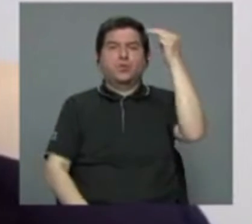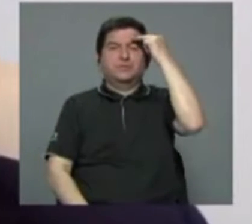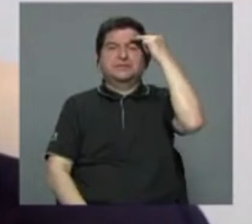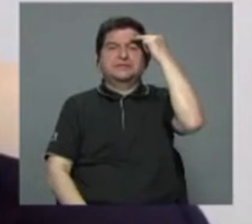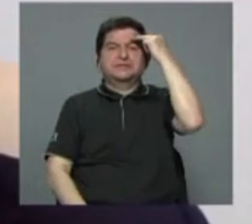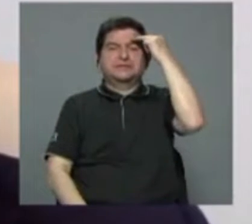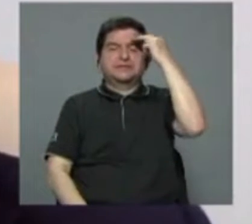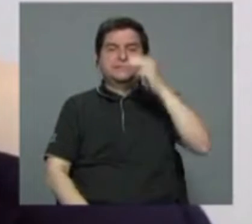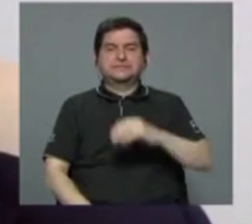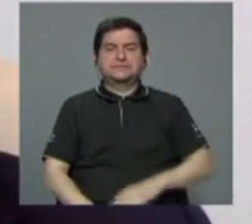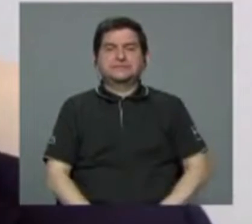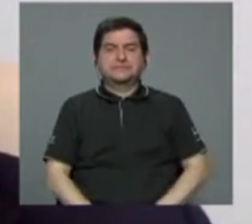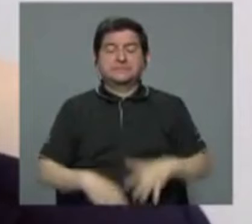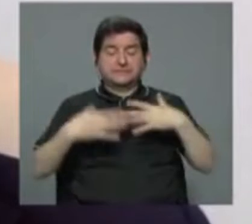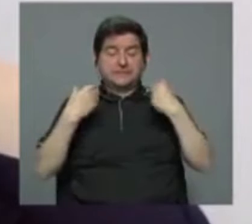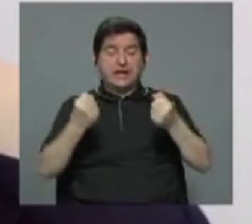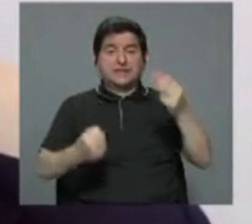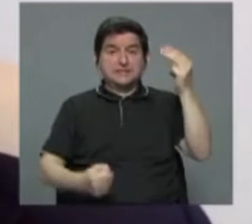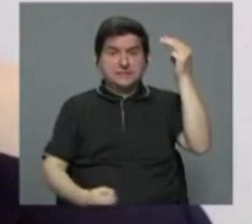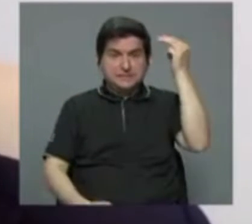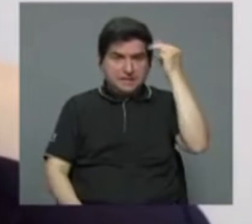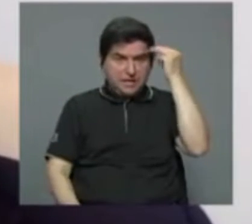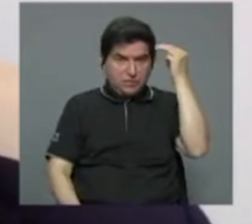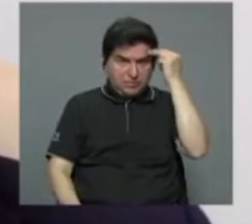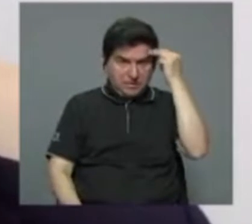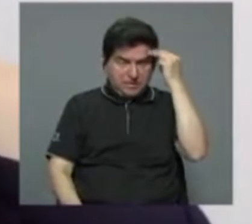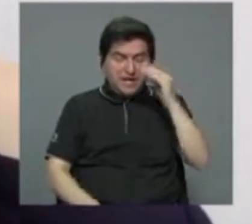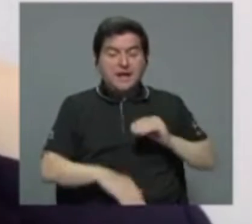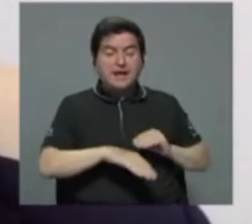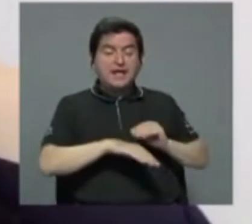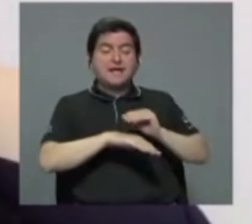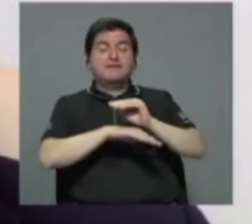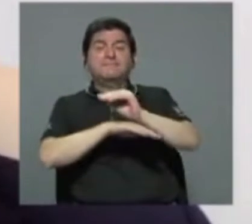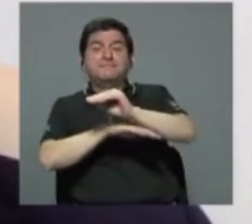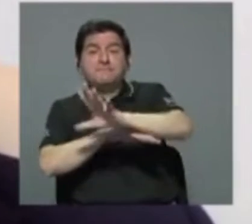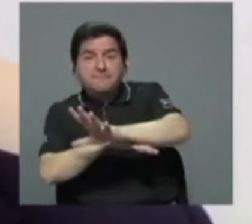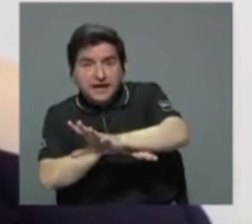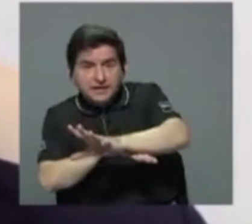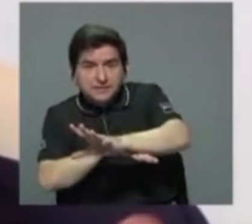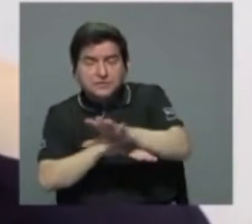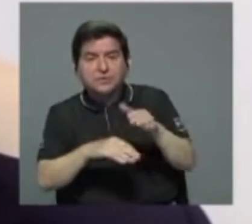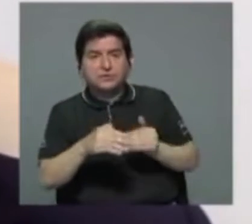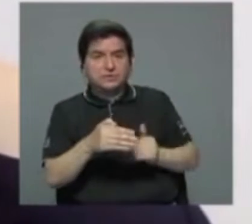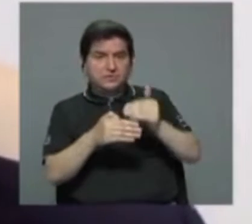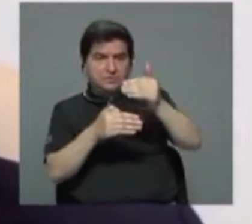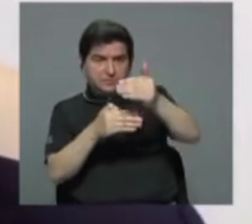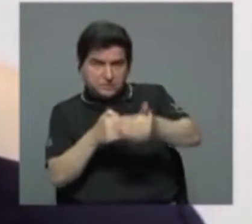La salud mental como una consecuencia de